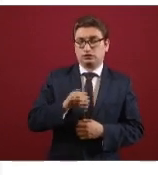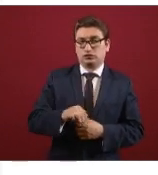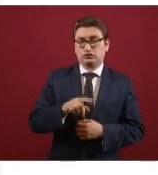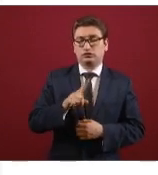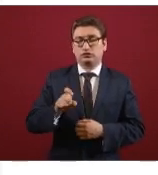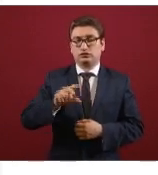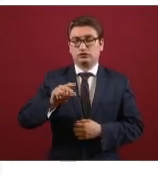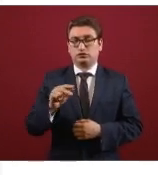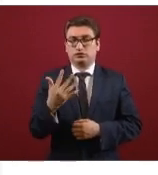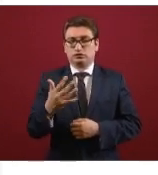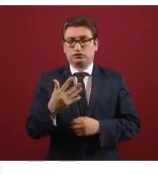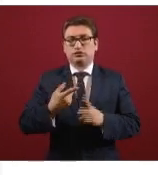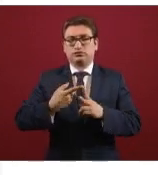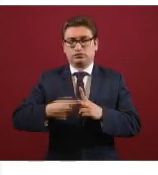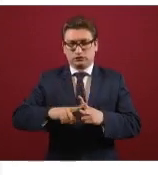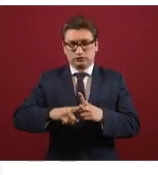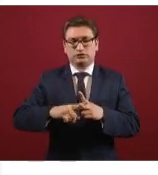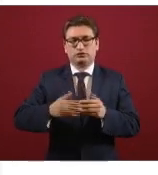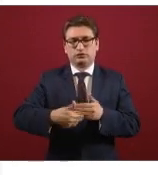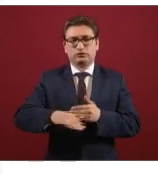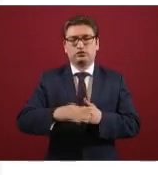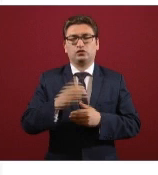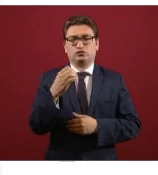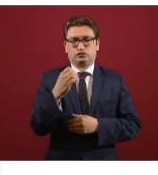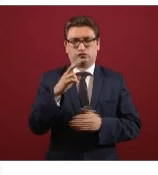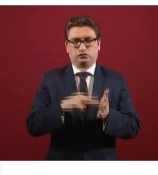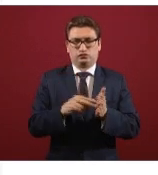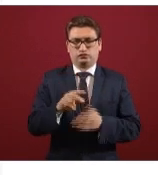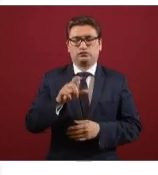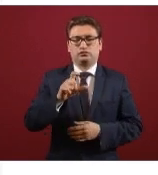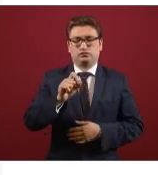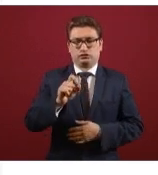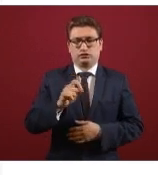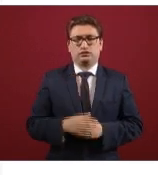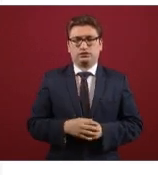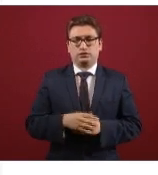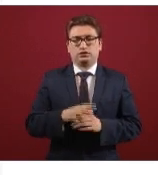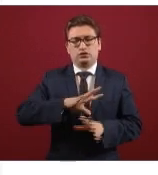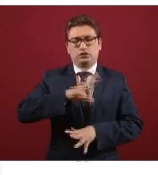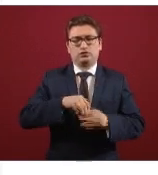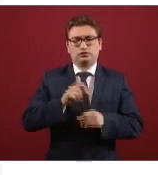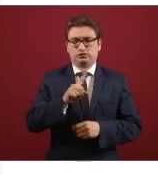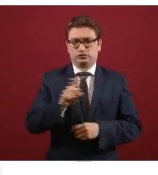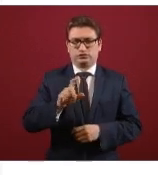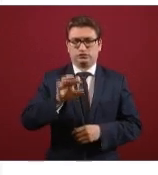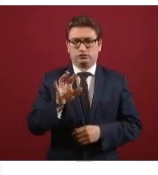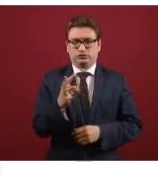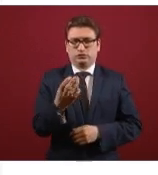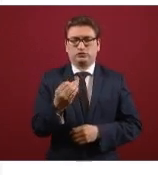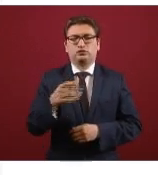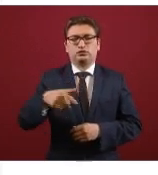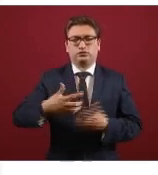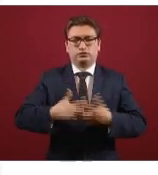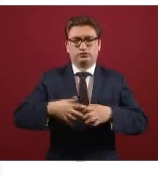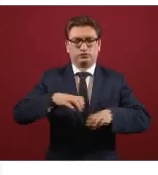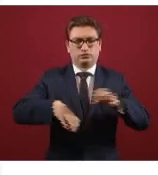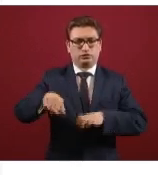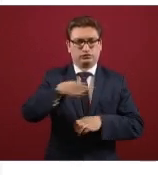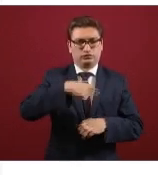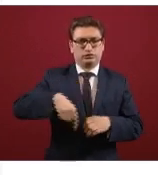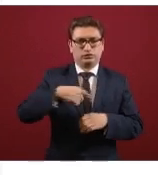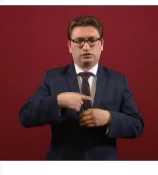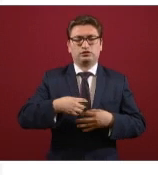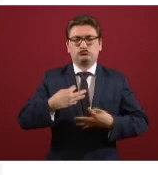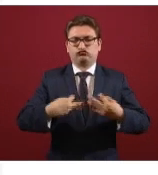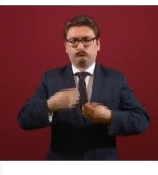entra en vigor en octubre del próximo año en total son 149 empresas que han presentado promociones